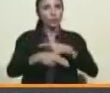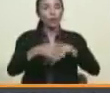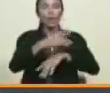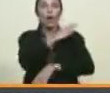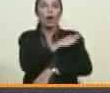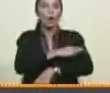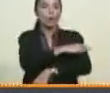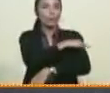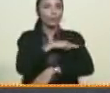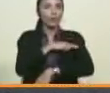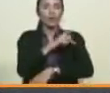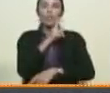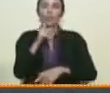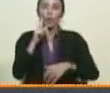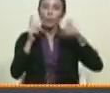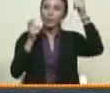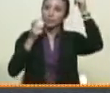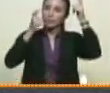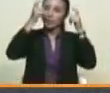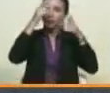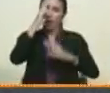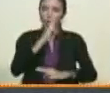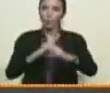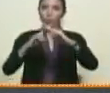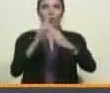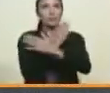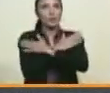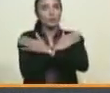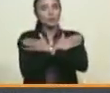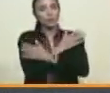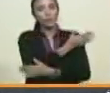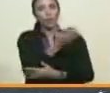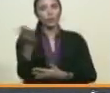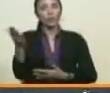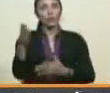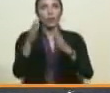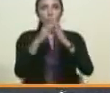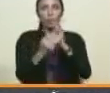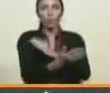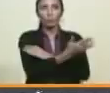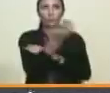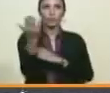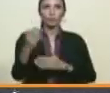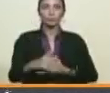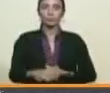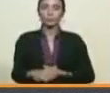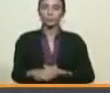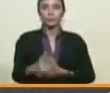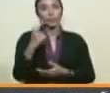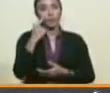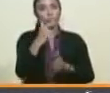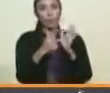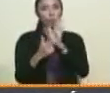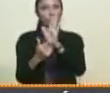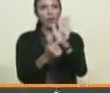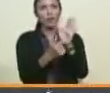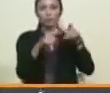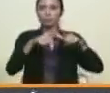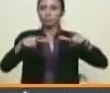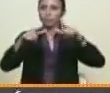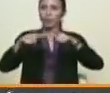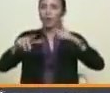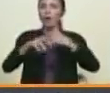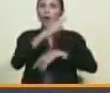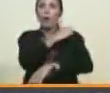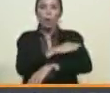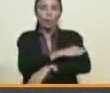hugo rafael chávez frías felicidades al pueblo del vigía y al pueblo de mérida vamos a mostrarle este hospital